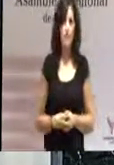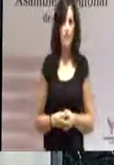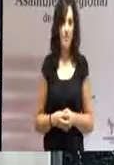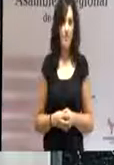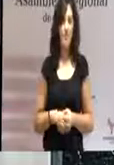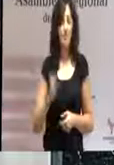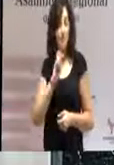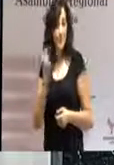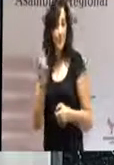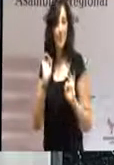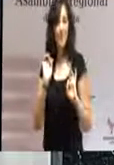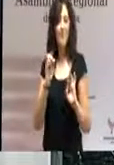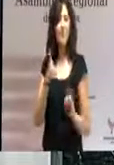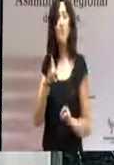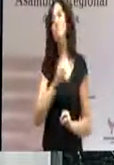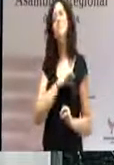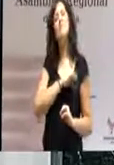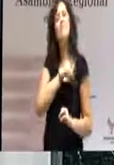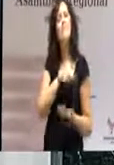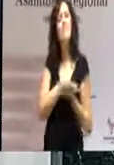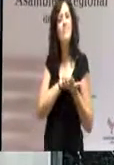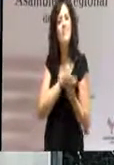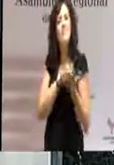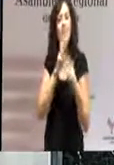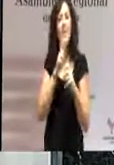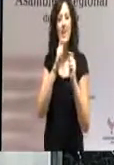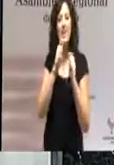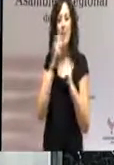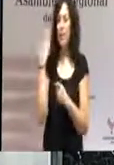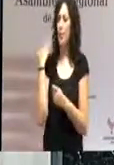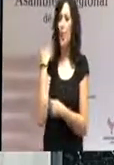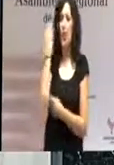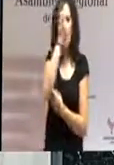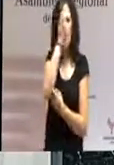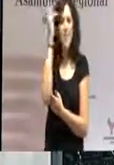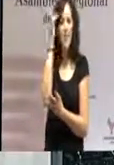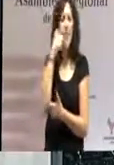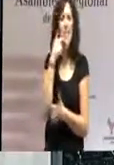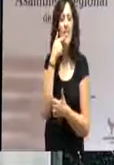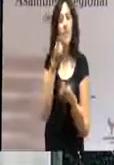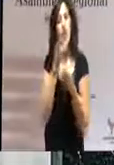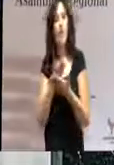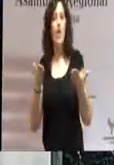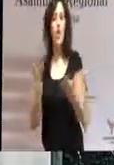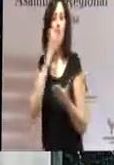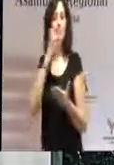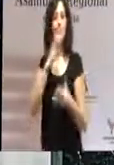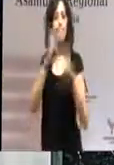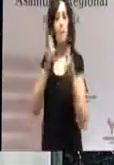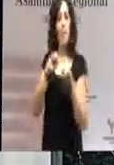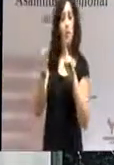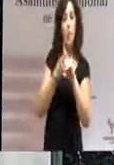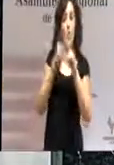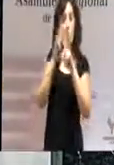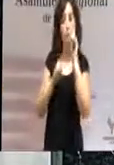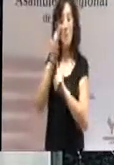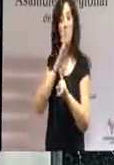Usted manifestaba en una entrevista el domingo que no confiaba en Rajoy para solucionar el